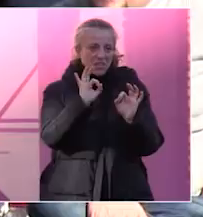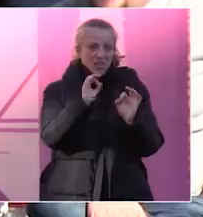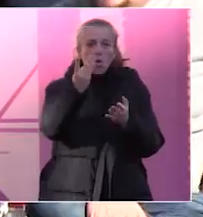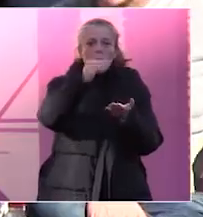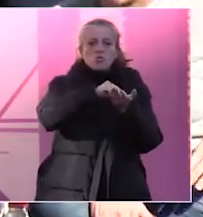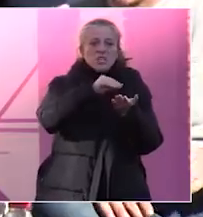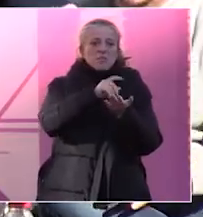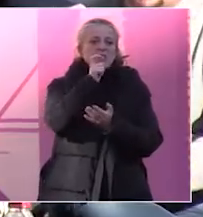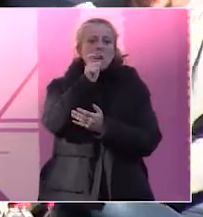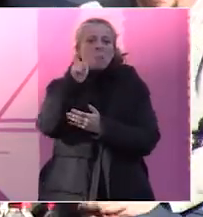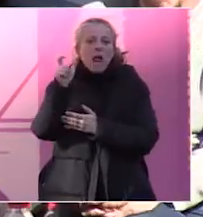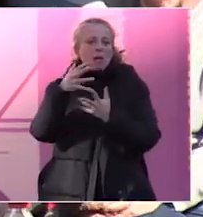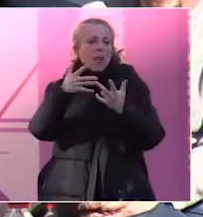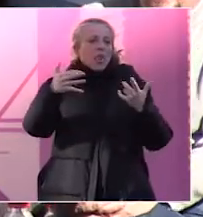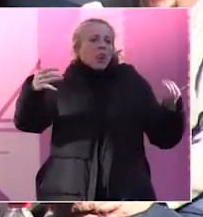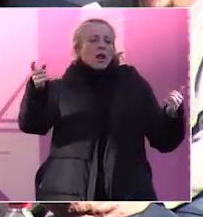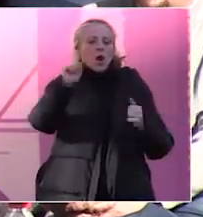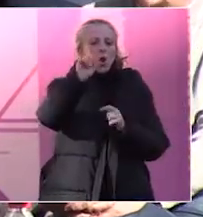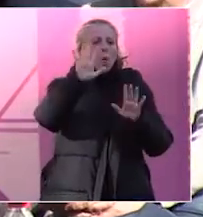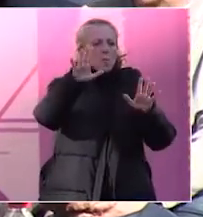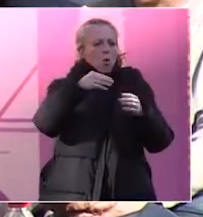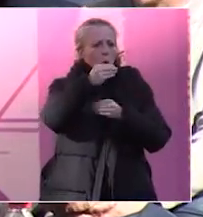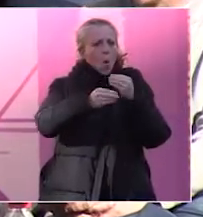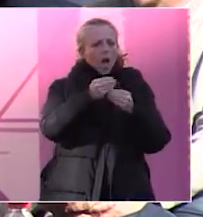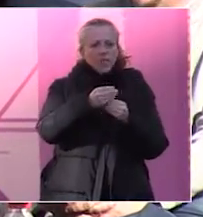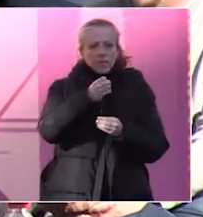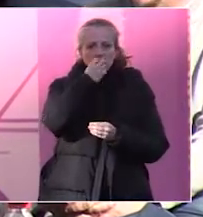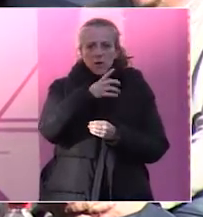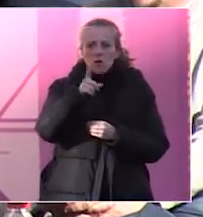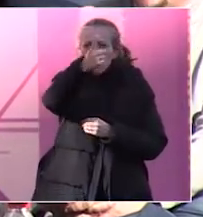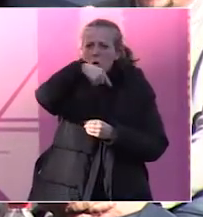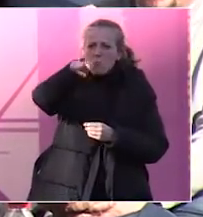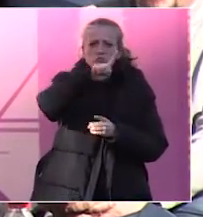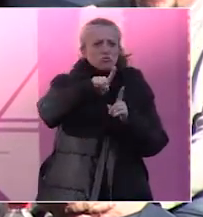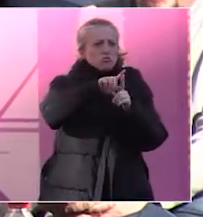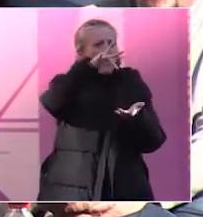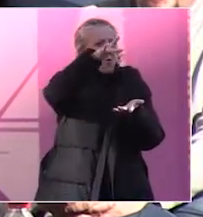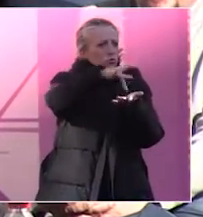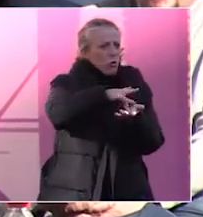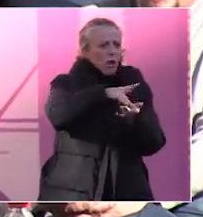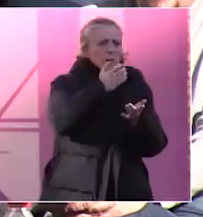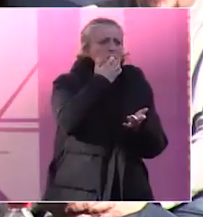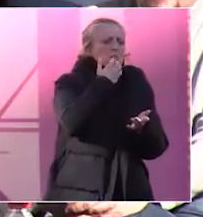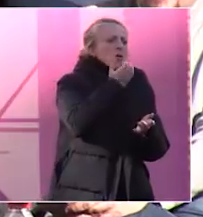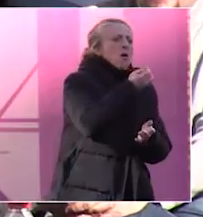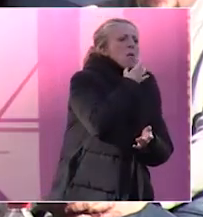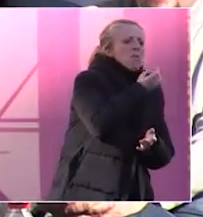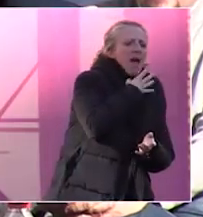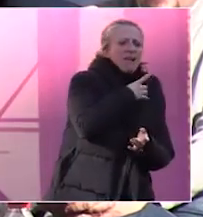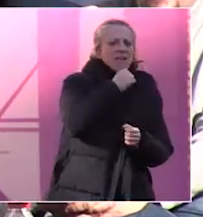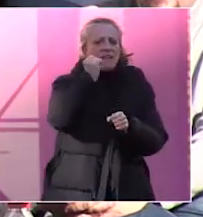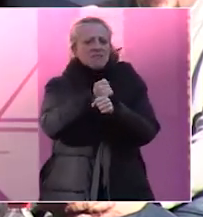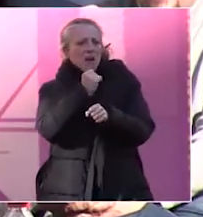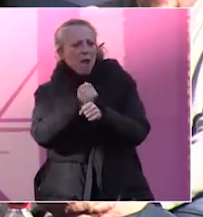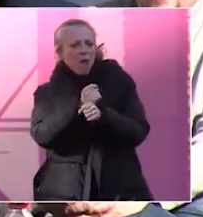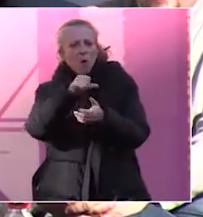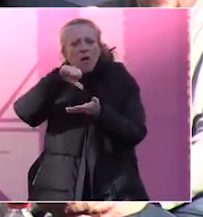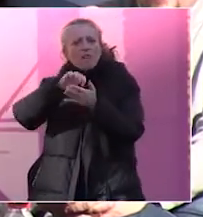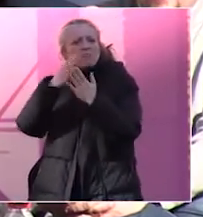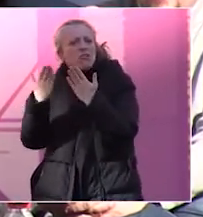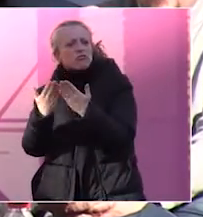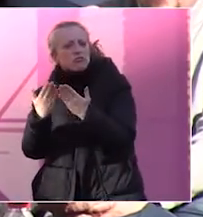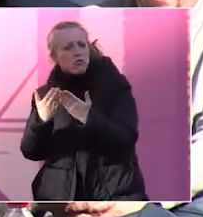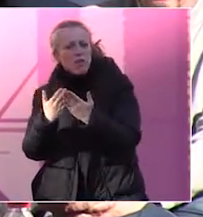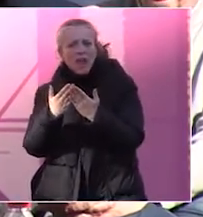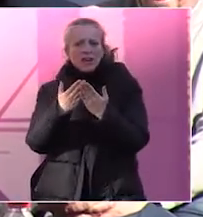hechos. Vosotros y vosotras sois los que tenéis que hablar en el bar, en el centro de trabajo, en el centro de estudio, en los